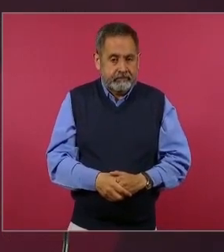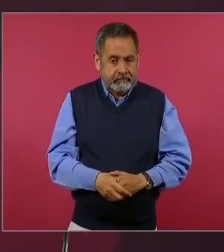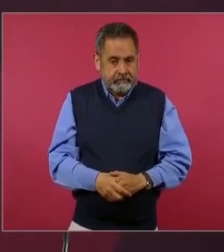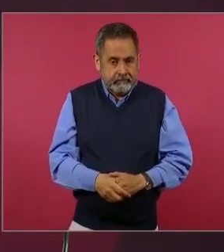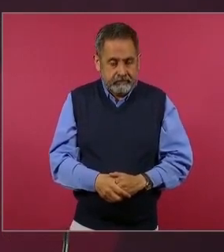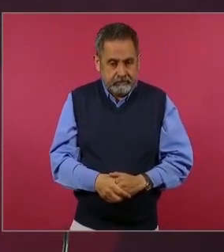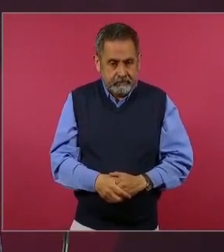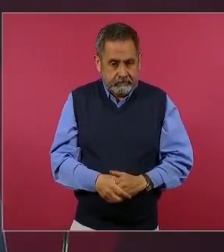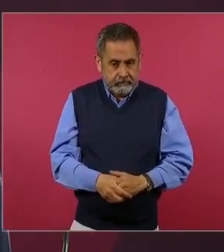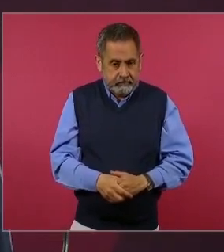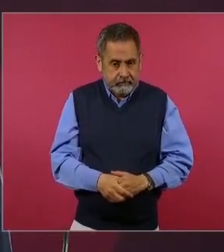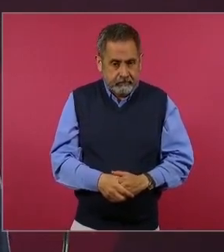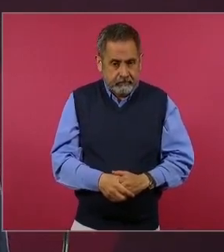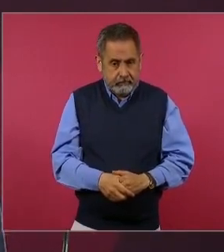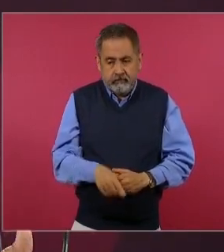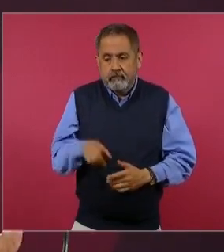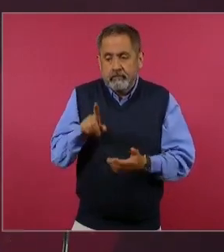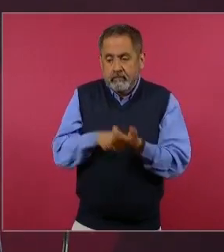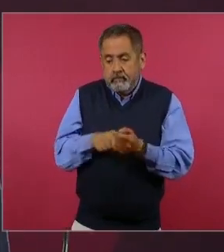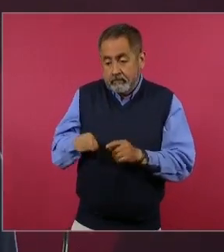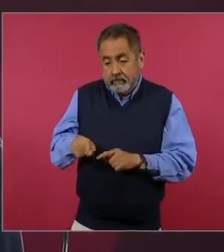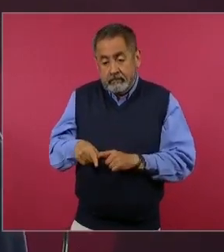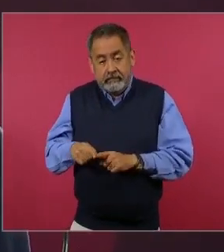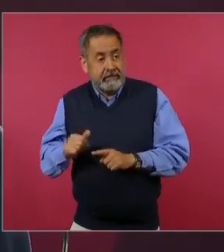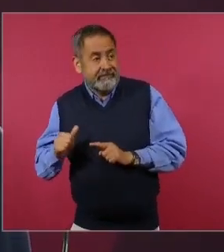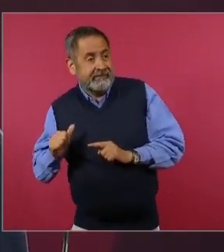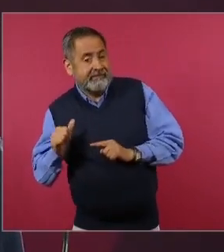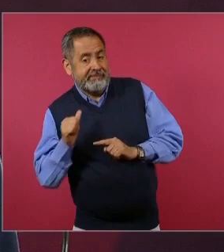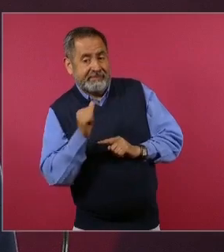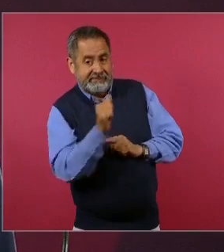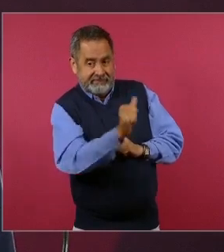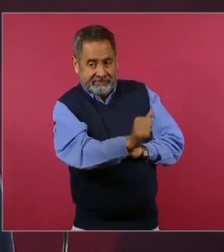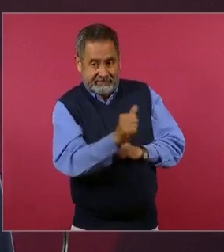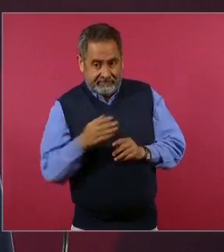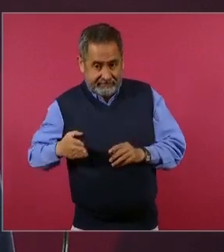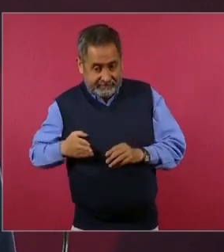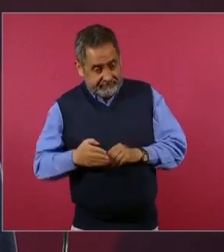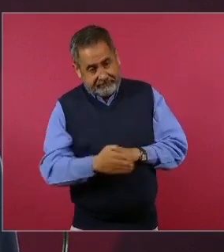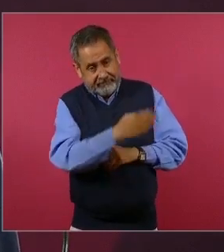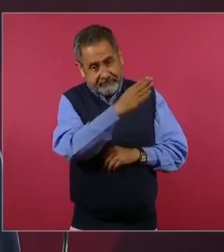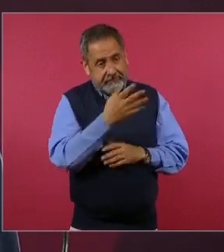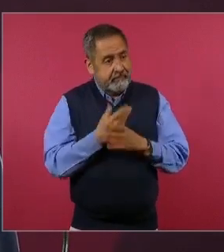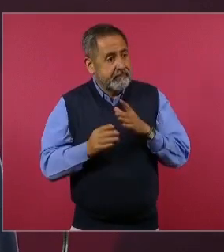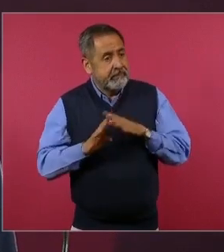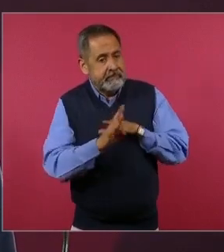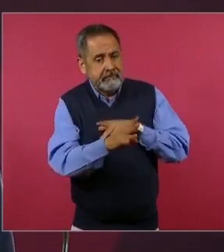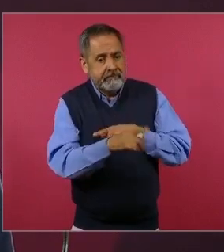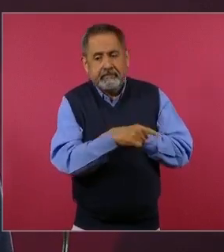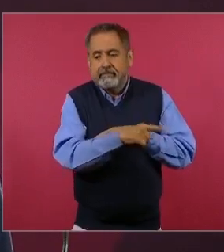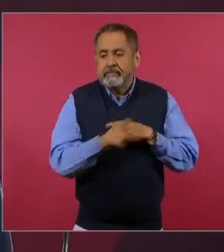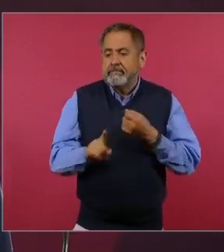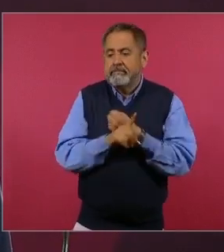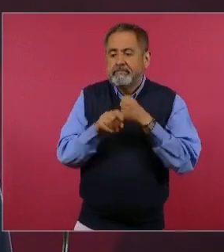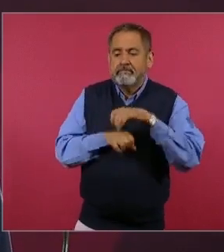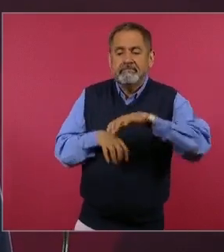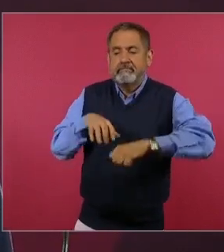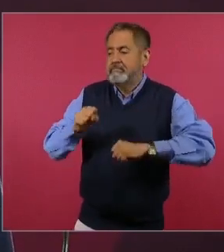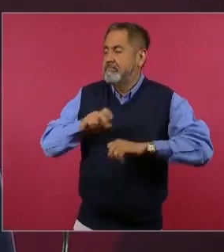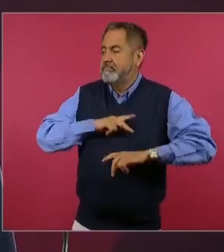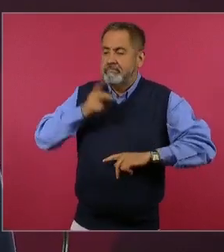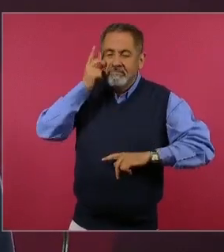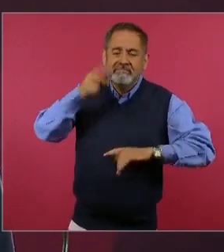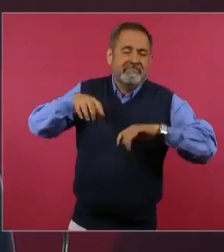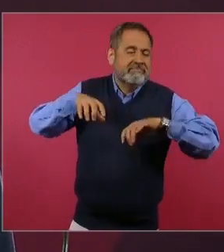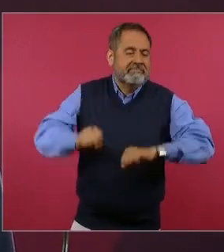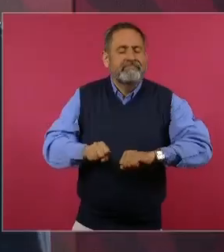Es una ruta lamentablemente en